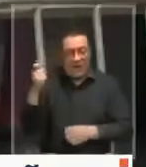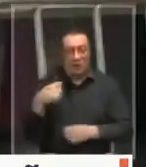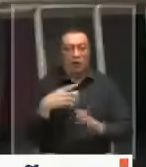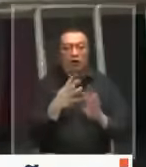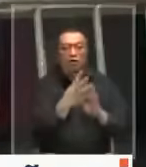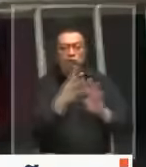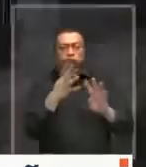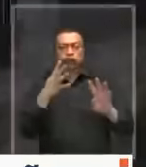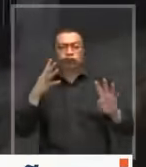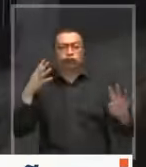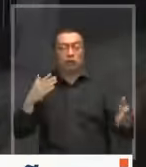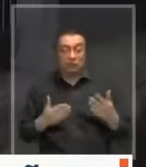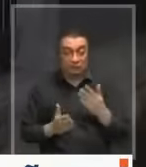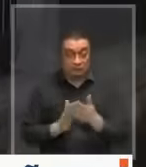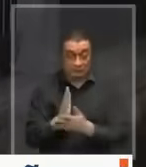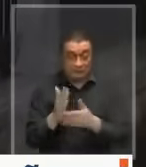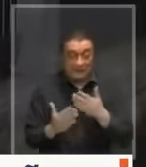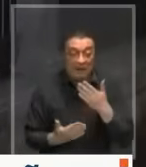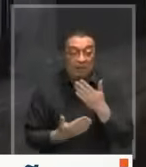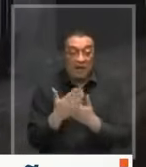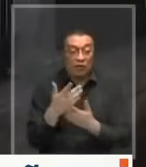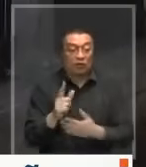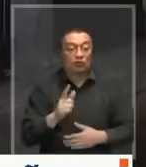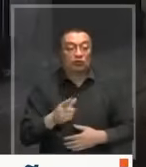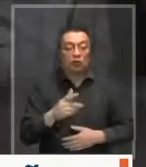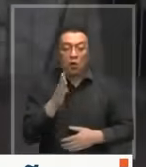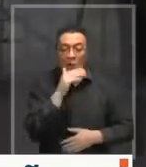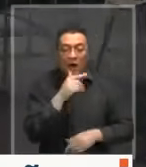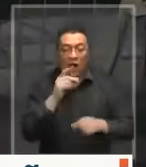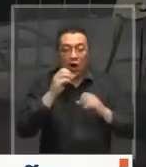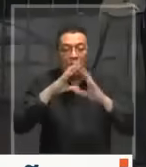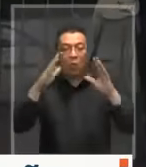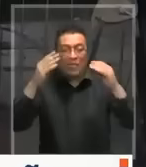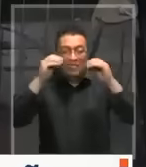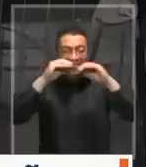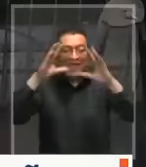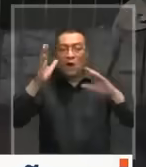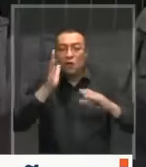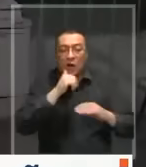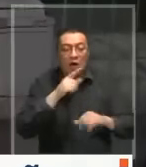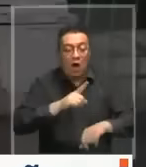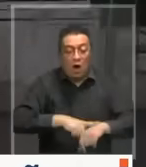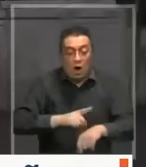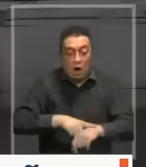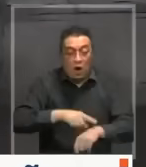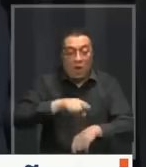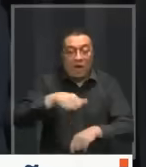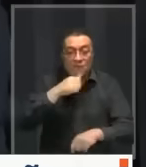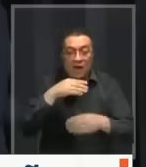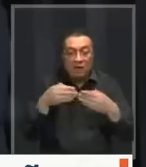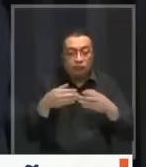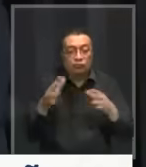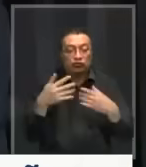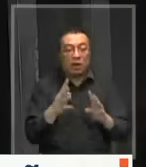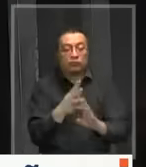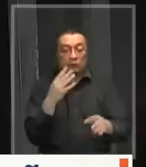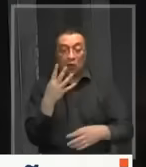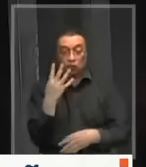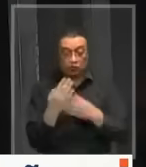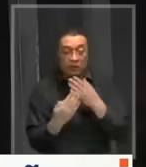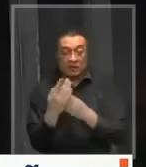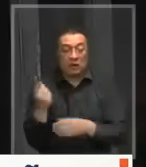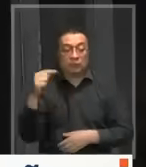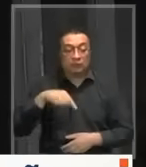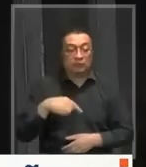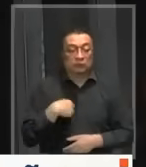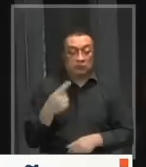que iniciaron temprano, cuando ni siquiera había luz de día y faltaban horas para la apertura de las puertas. Llegué a las 4 de la mañana acá. Llegué